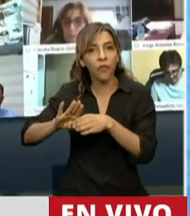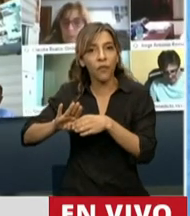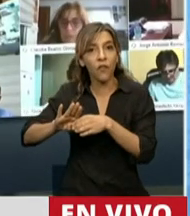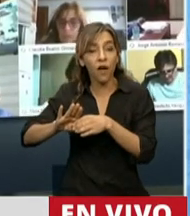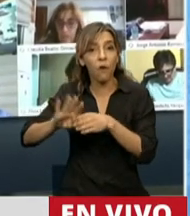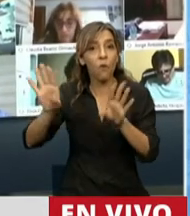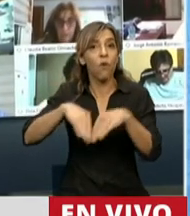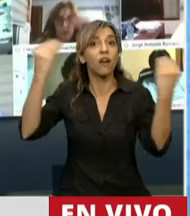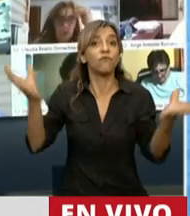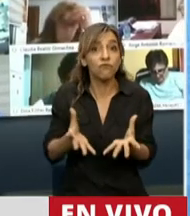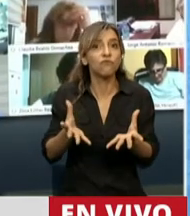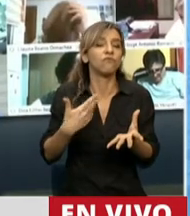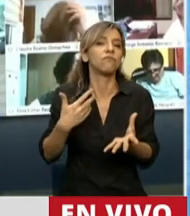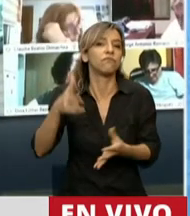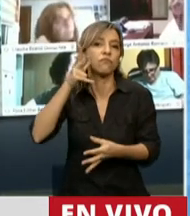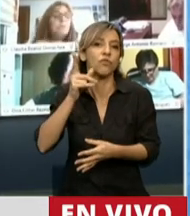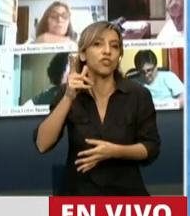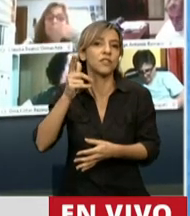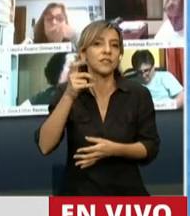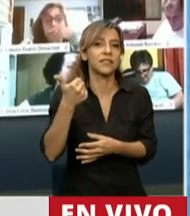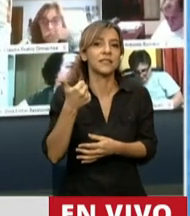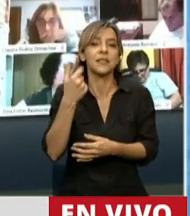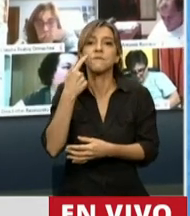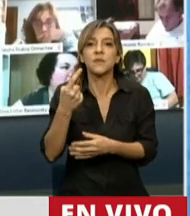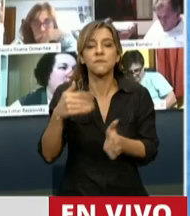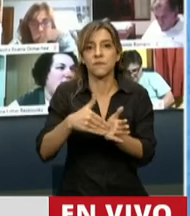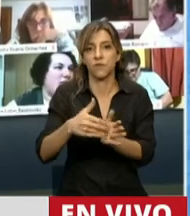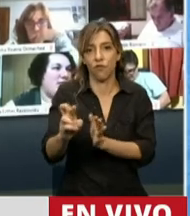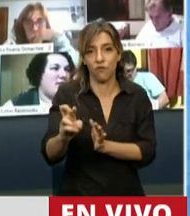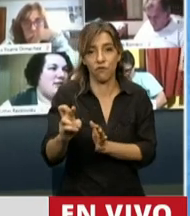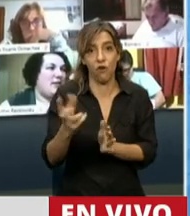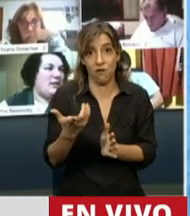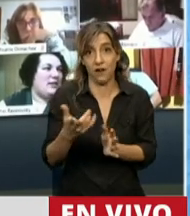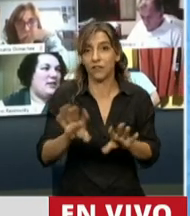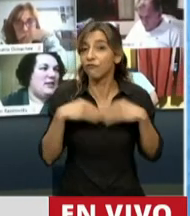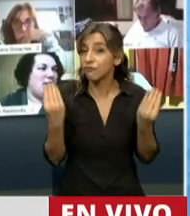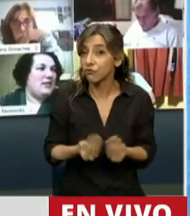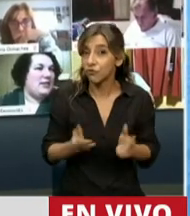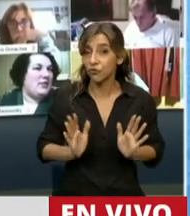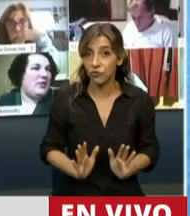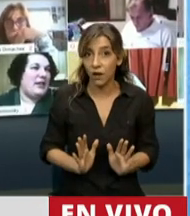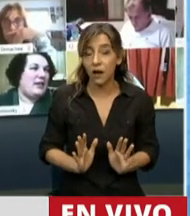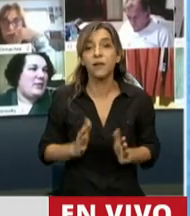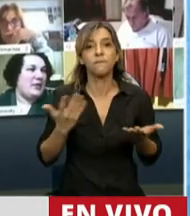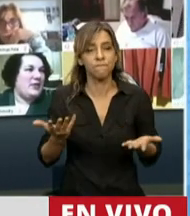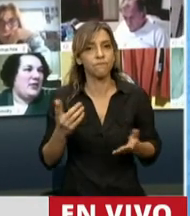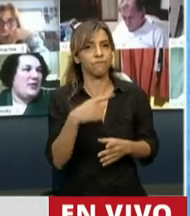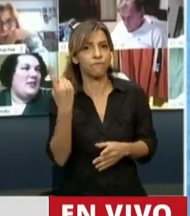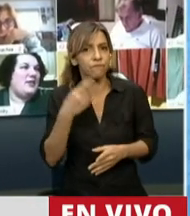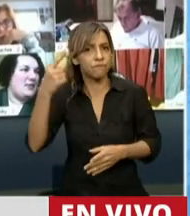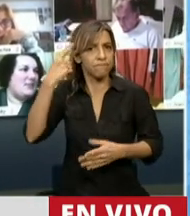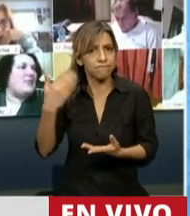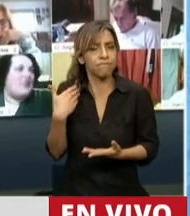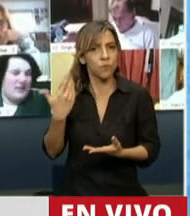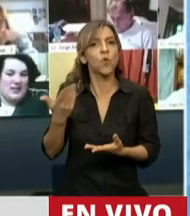se incrementó en una fuga de 86 mil millones de dólares. El concepto de formación de activos externos, que tienen